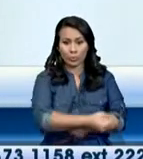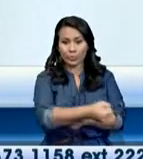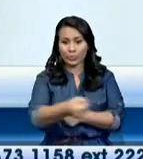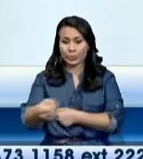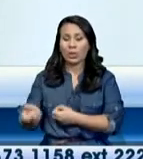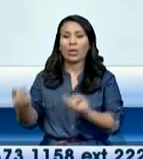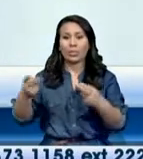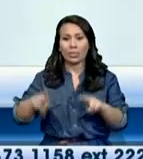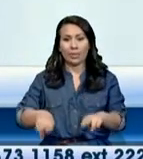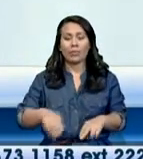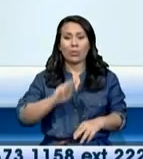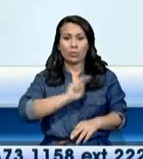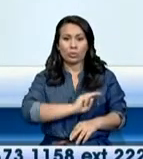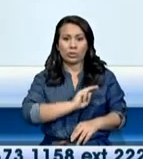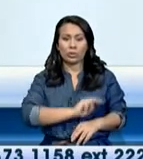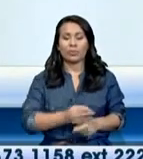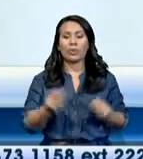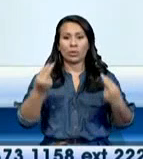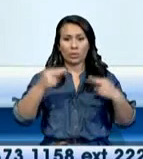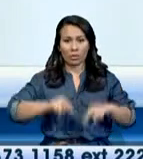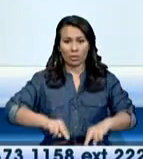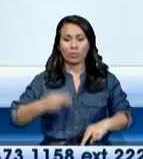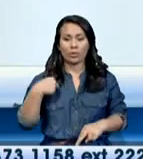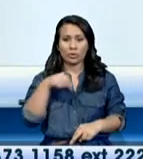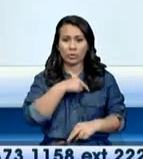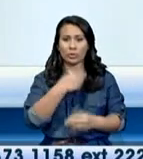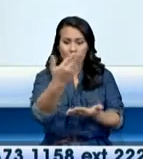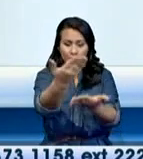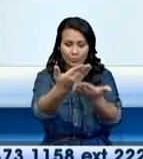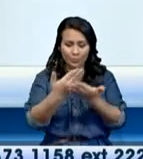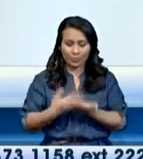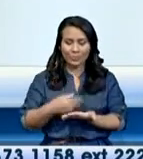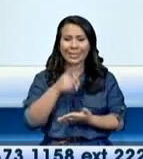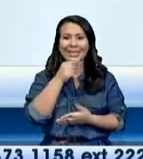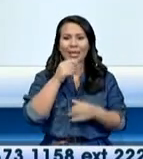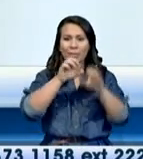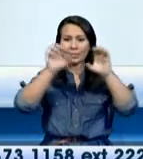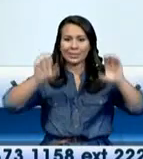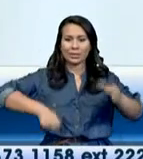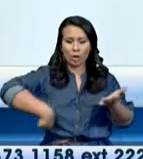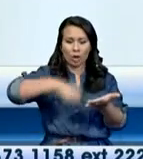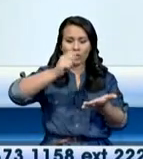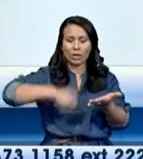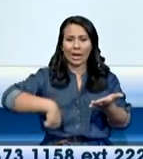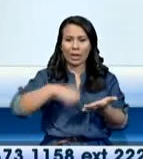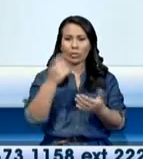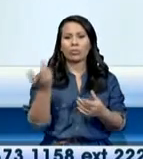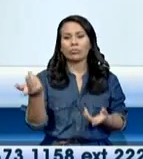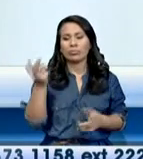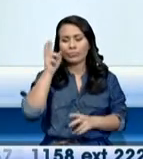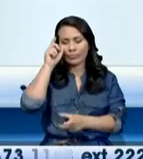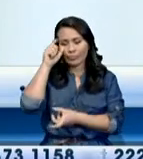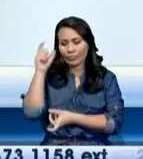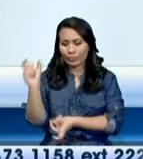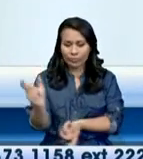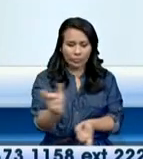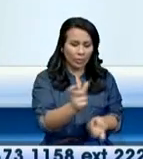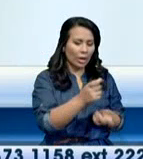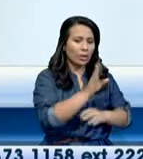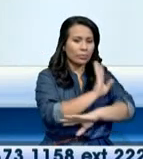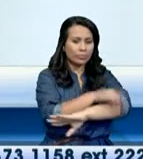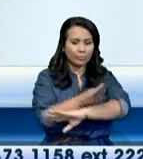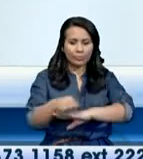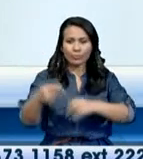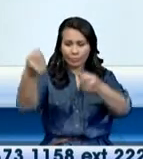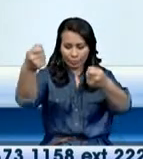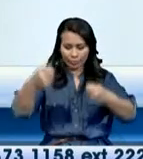COE Metropolitano. Requerimos informes del contratista, informes de la fiscalización del contrato y